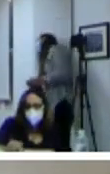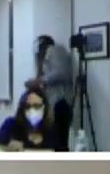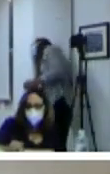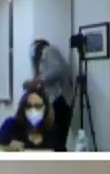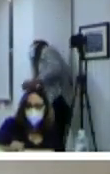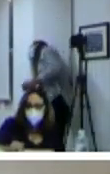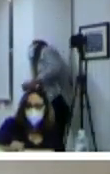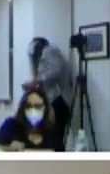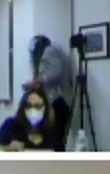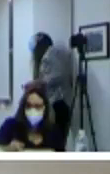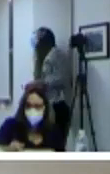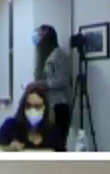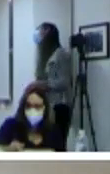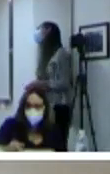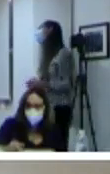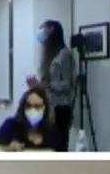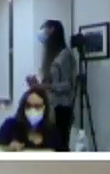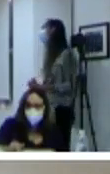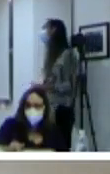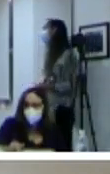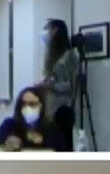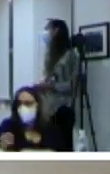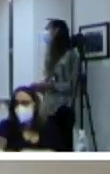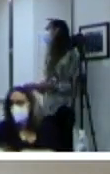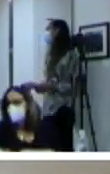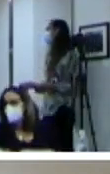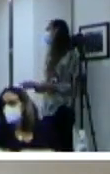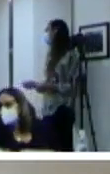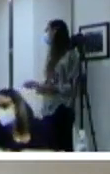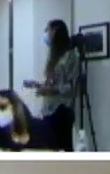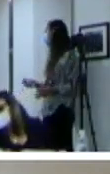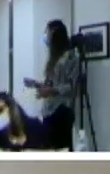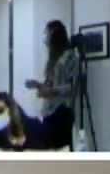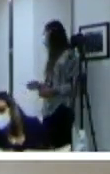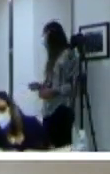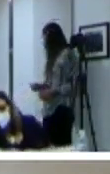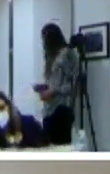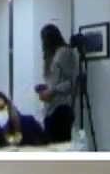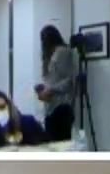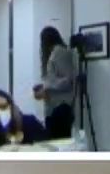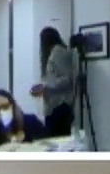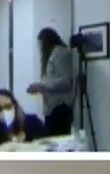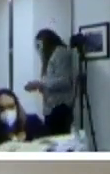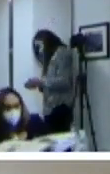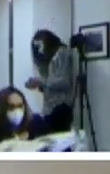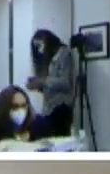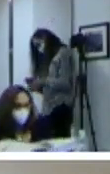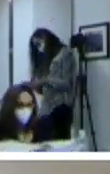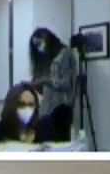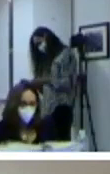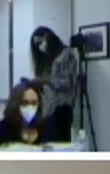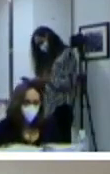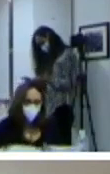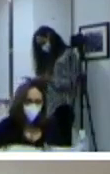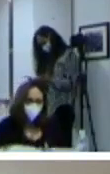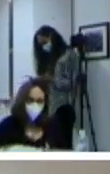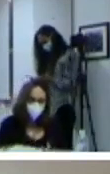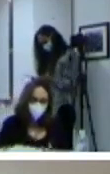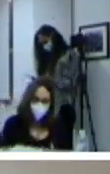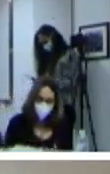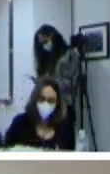plan fiscal es el plan de negocios de la autoridad de energía eléctrica, del sector de energía. Y aquí es